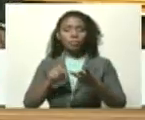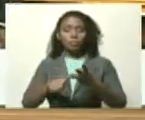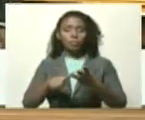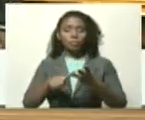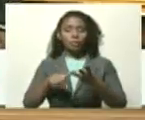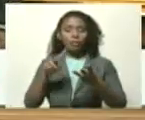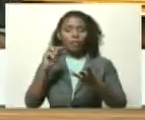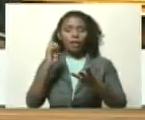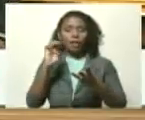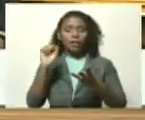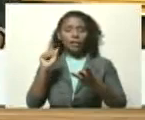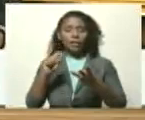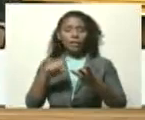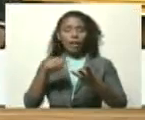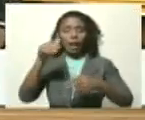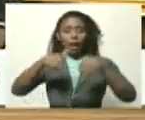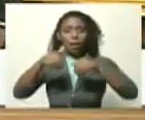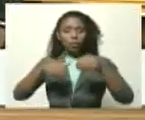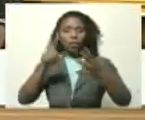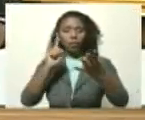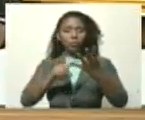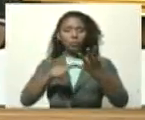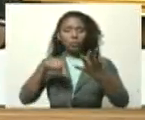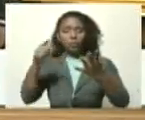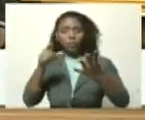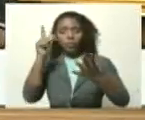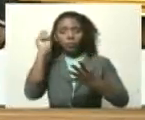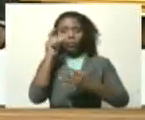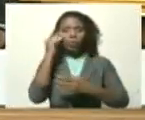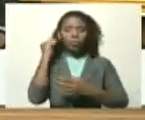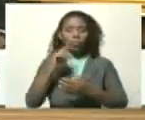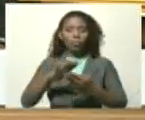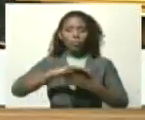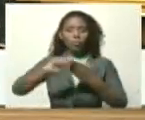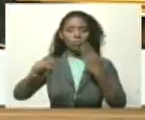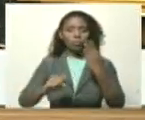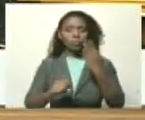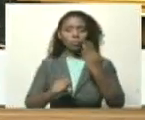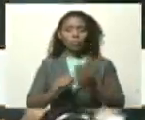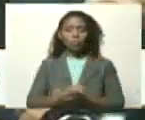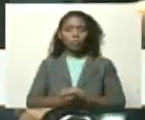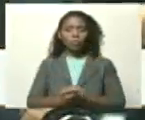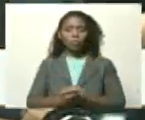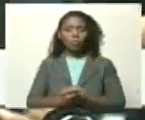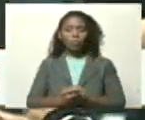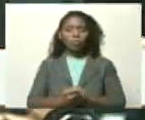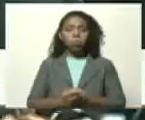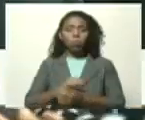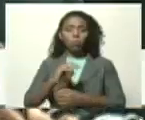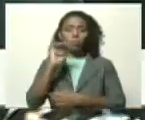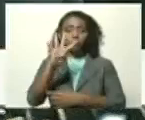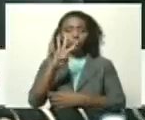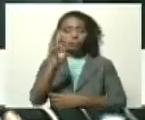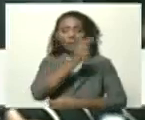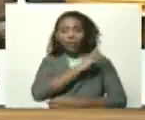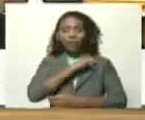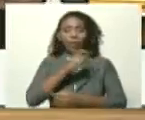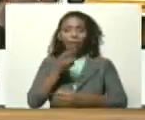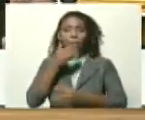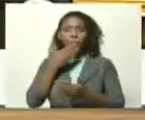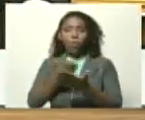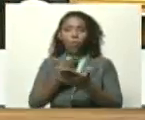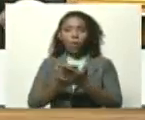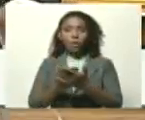Poder Electoral el diputado José Oscar Villarroel García. Los jefes de bancada, por favor, envíennos la propuesta de